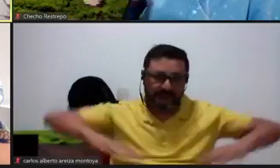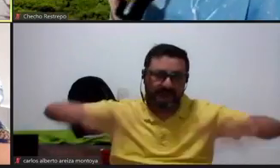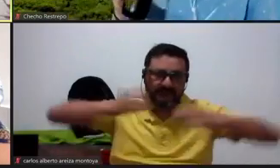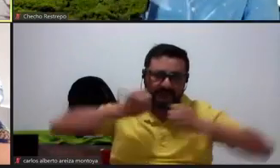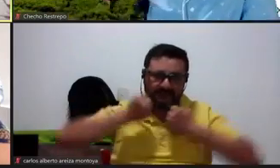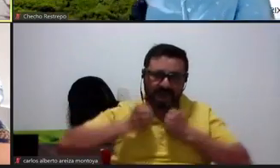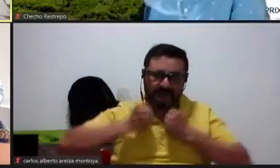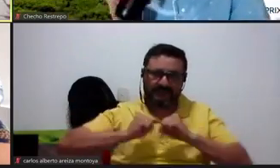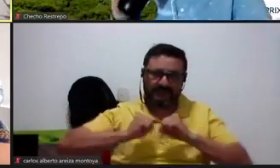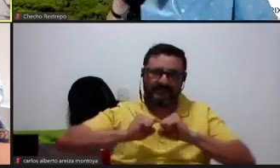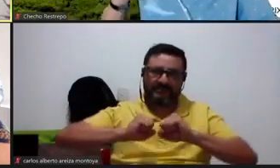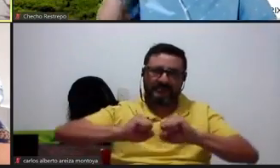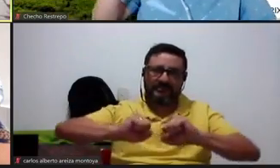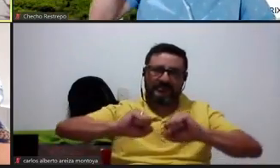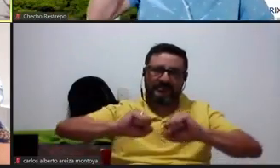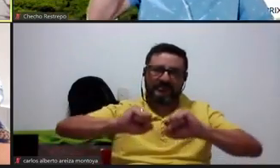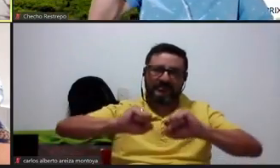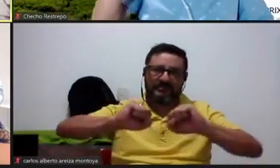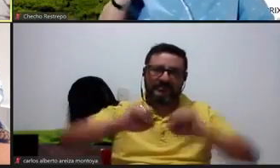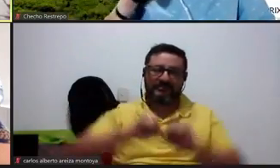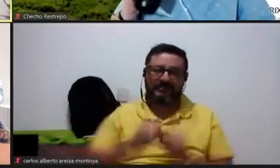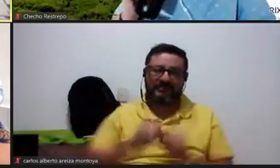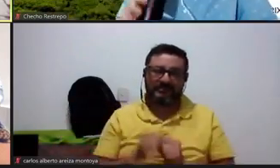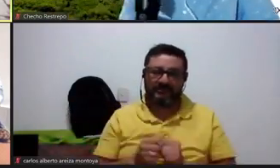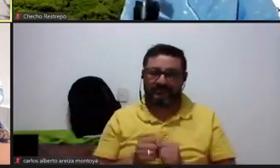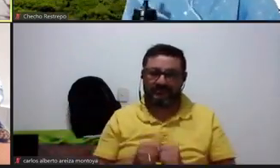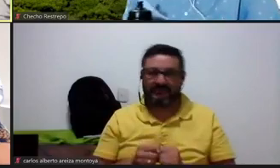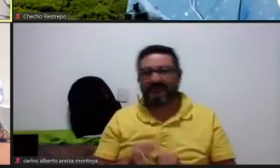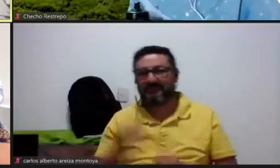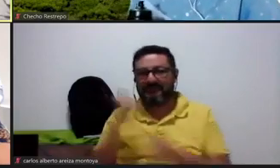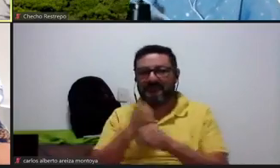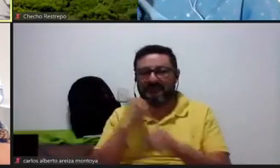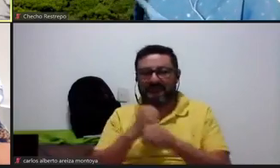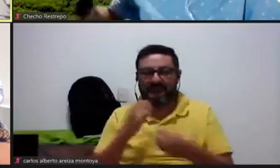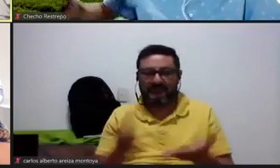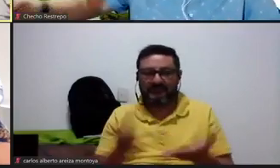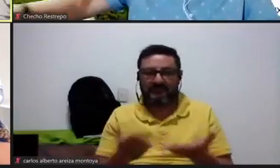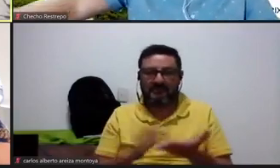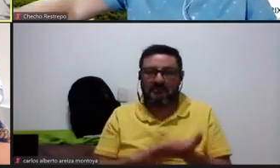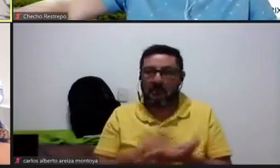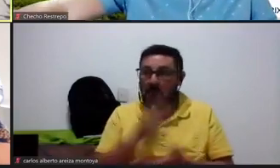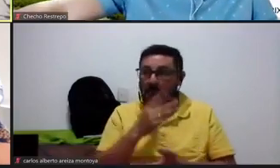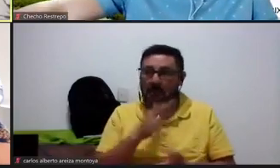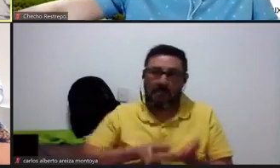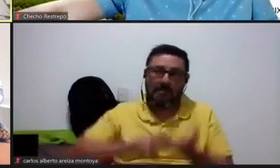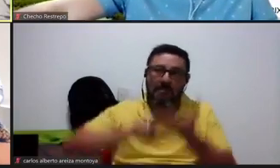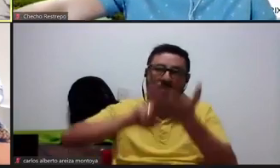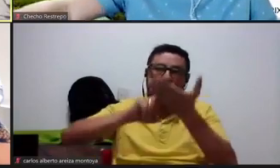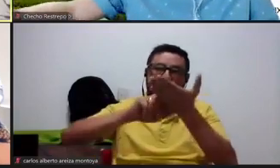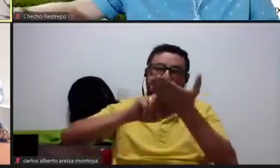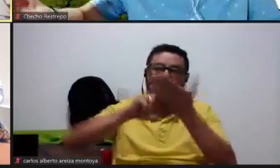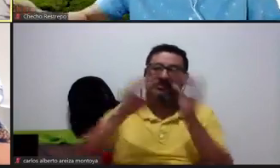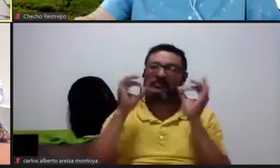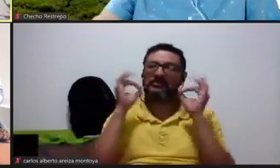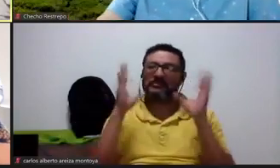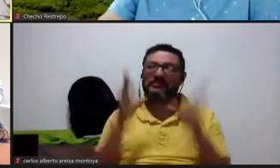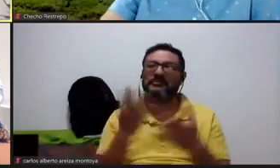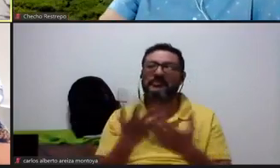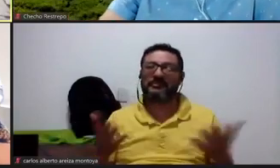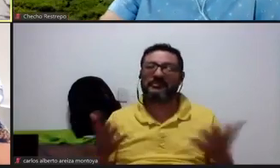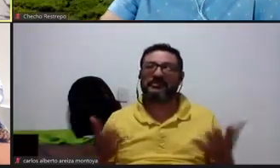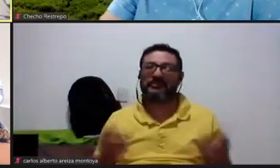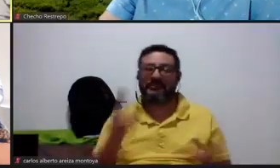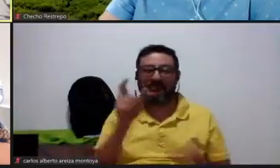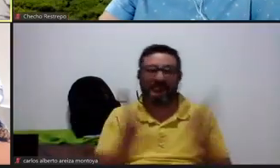muy grande por sobreponerse a esta situación, pues que nadie la veía venir y de verdad pues fue muy desafortunada para muchas personas, es